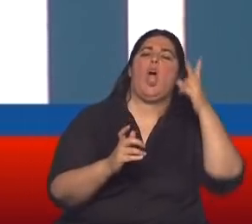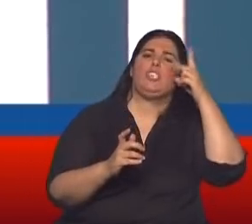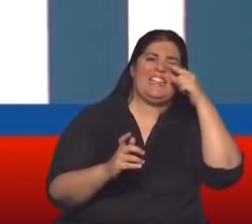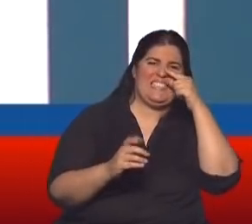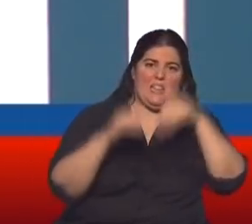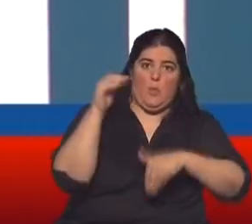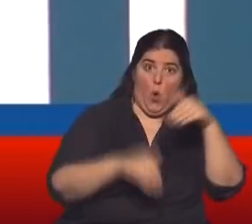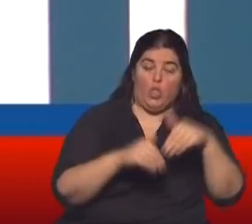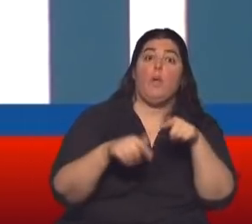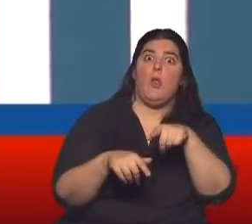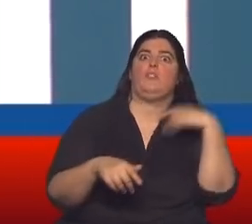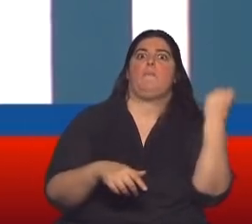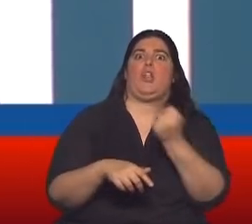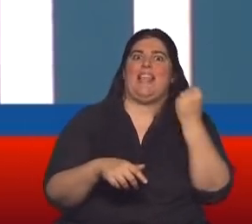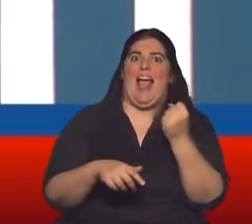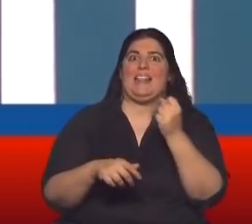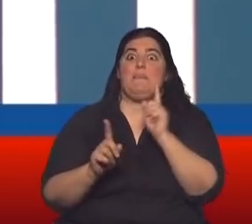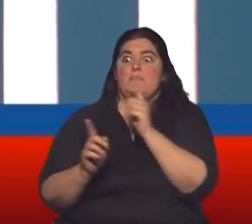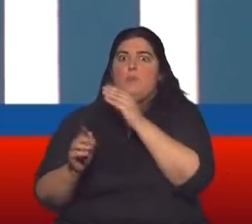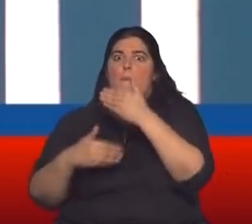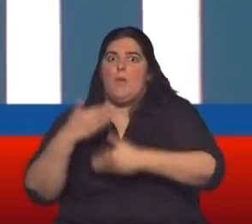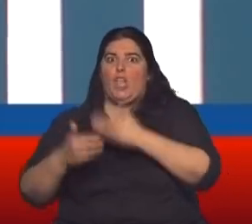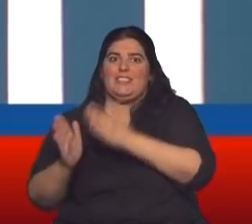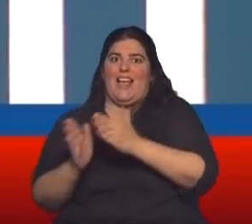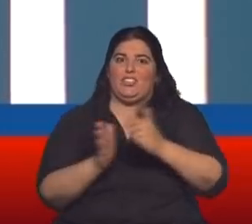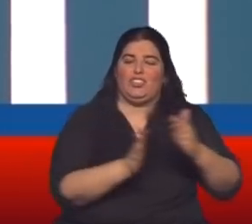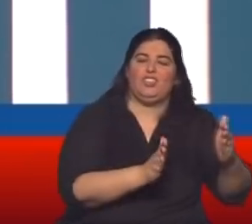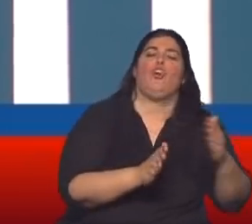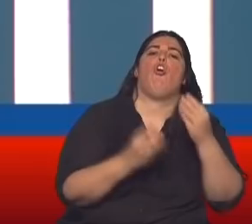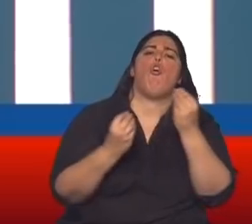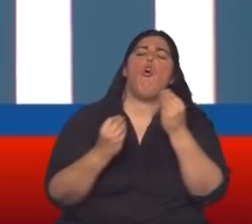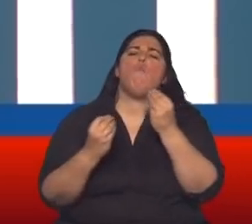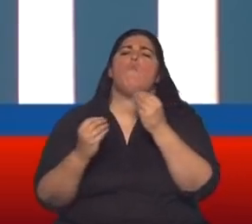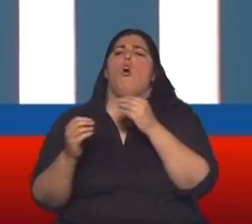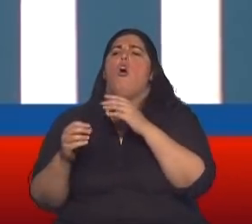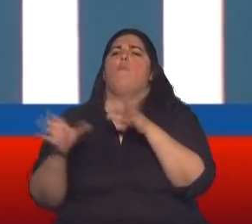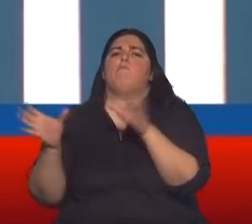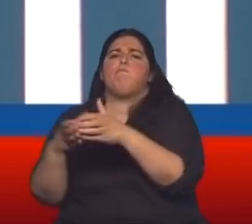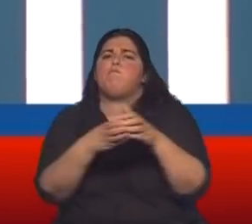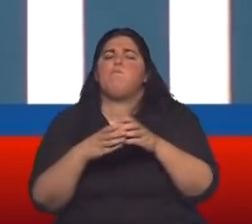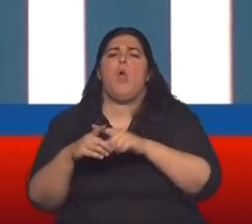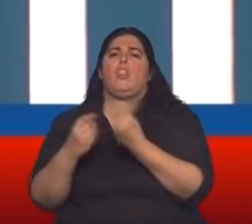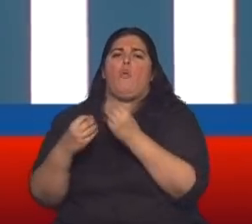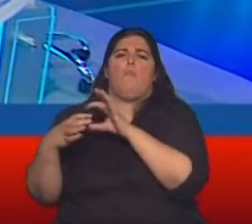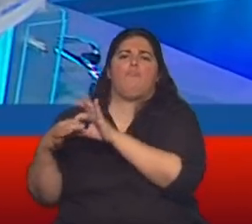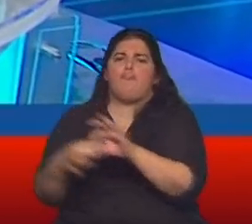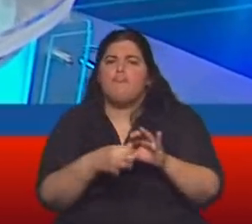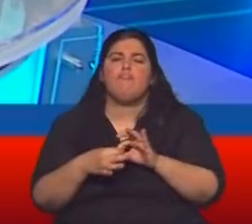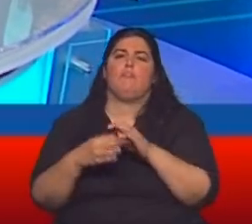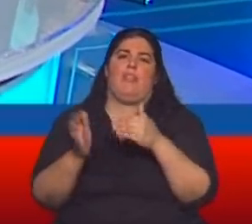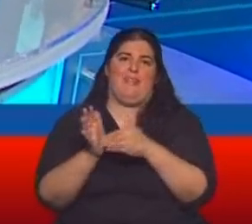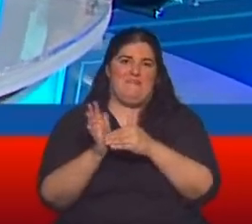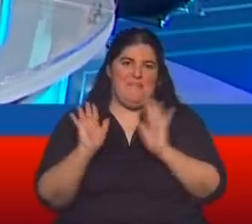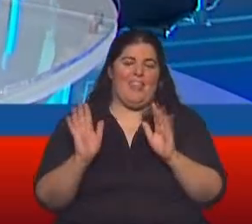tan importante el proceso que se vaya dando y cómo se vayan alineando las distintas fuerzas que, más allá de